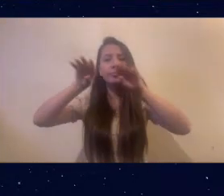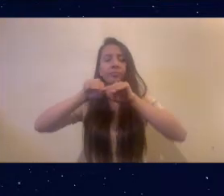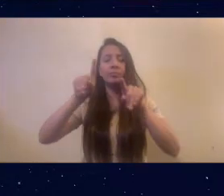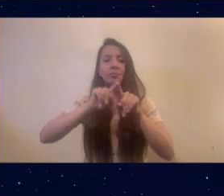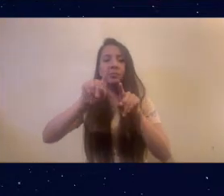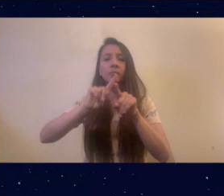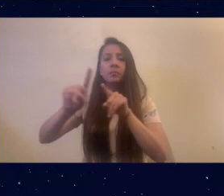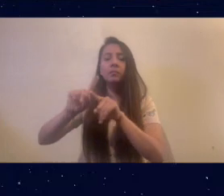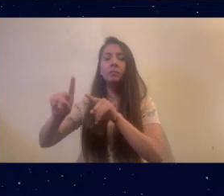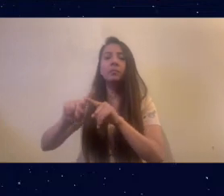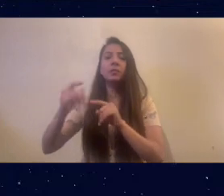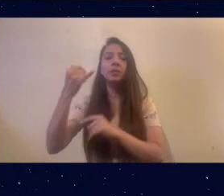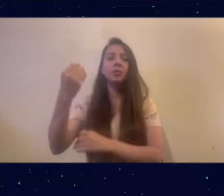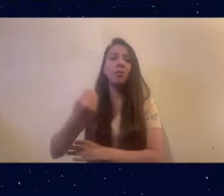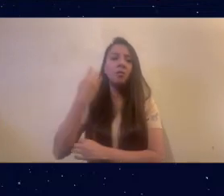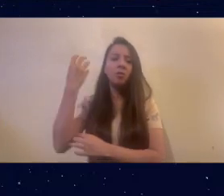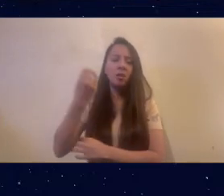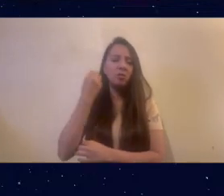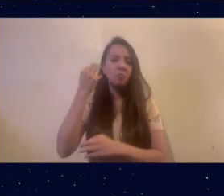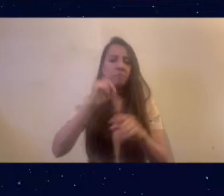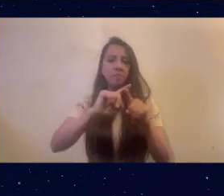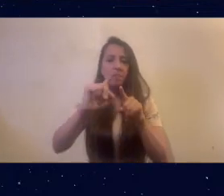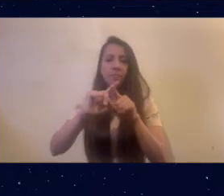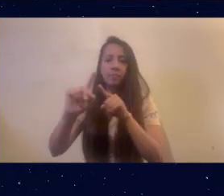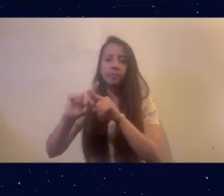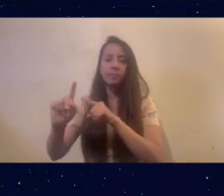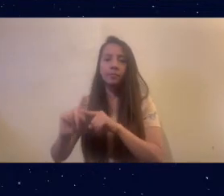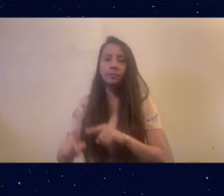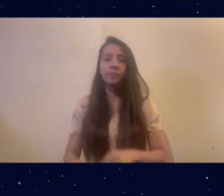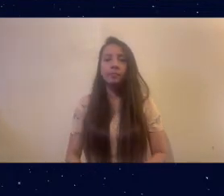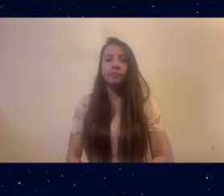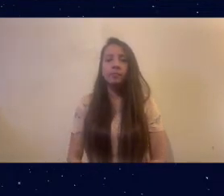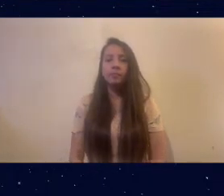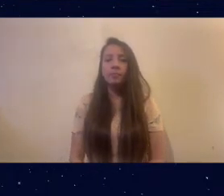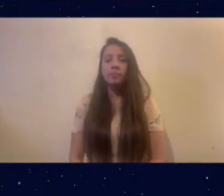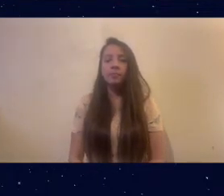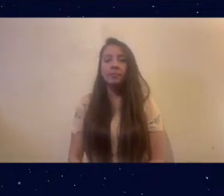y participado en varios congresos.